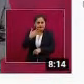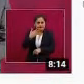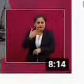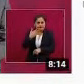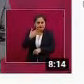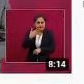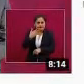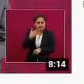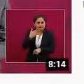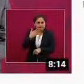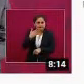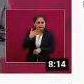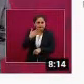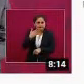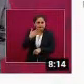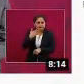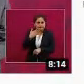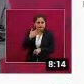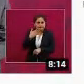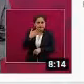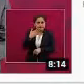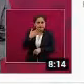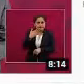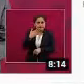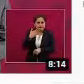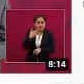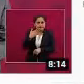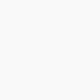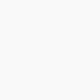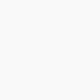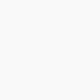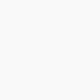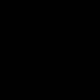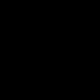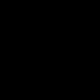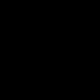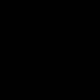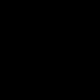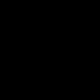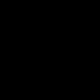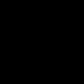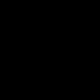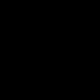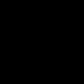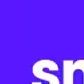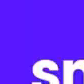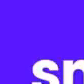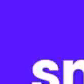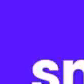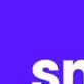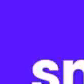de México hizo una... Vamos a ver este primero y luego vamos a leer. ¿Qué es la Agenda 2030? ¿No? ¿Cuáles son los objetivos? ¿Y por qué la importancia de